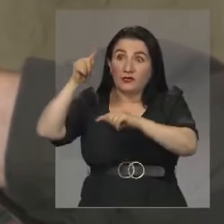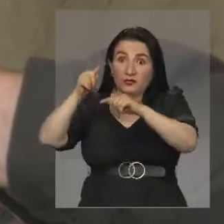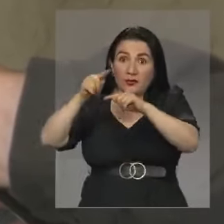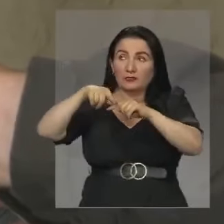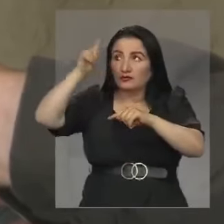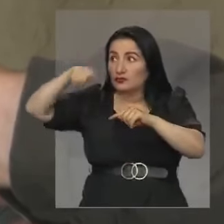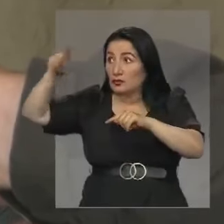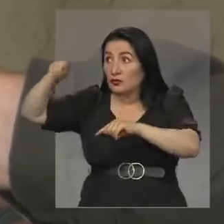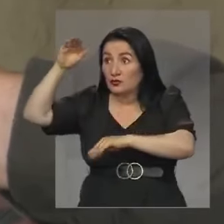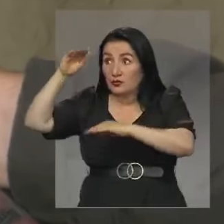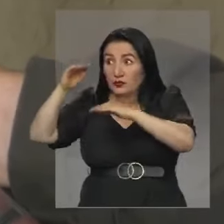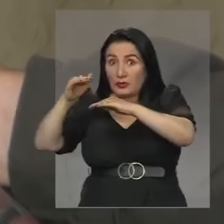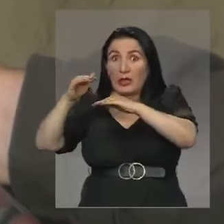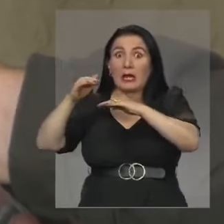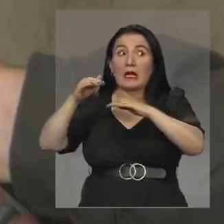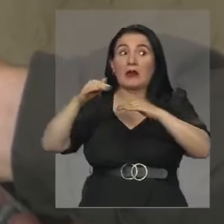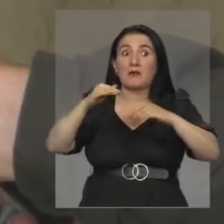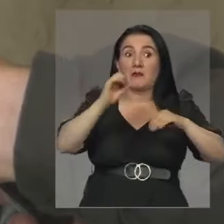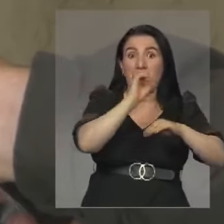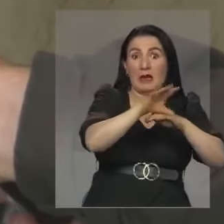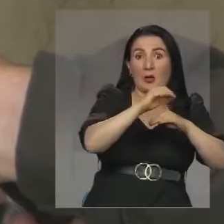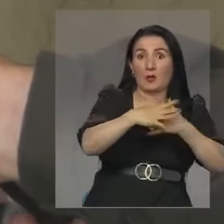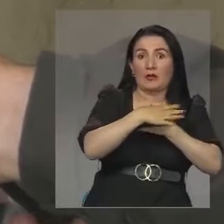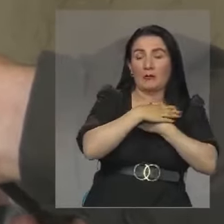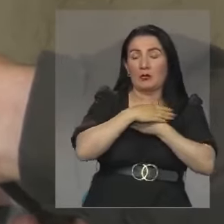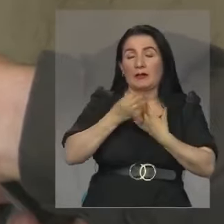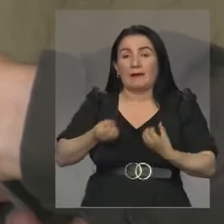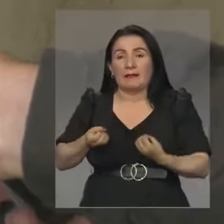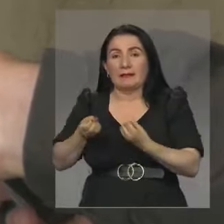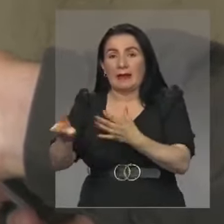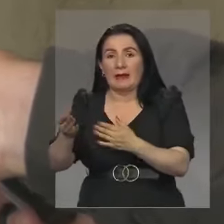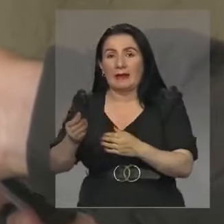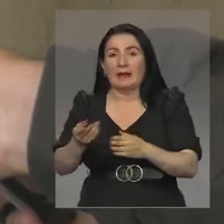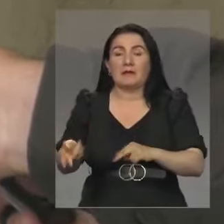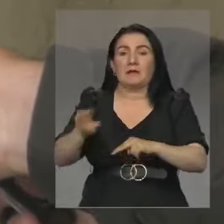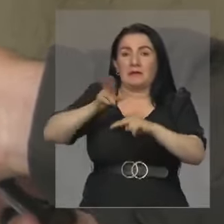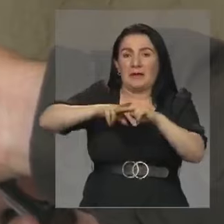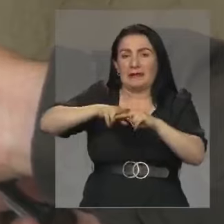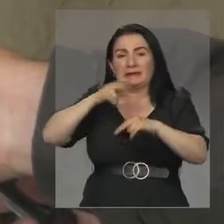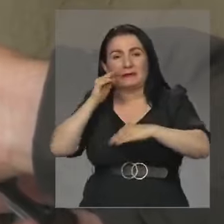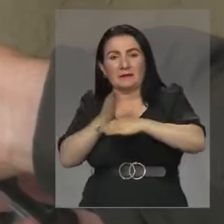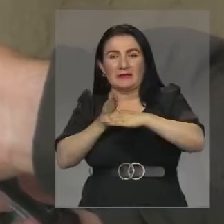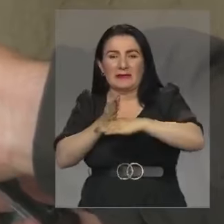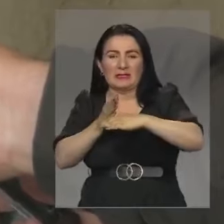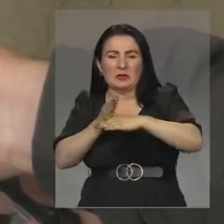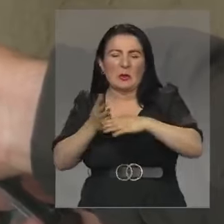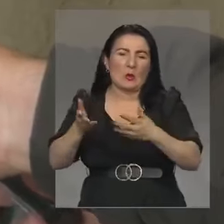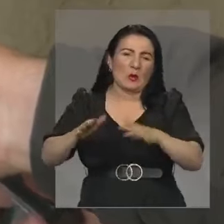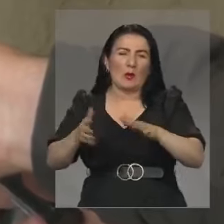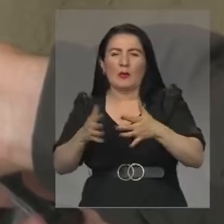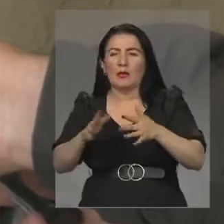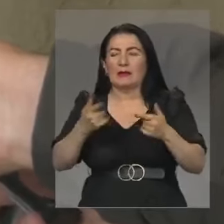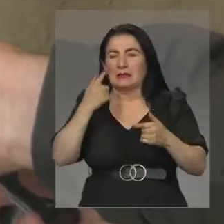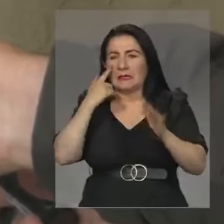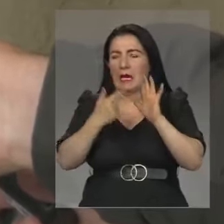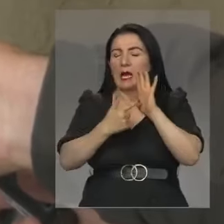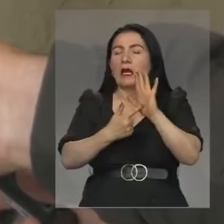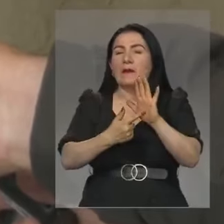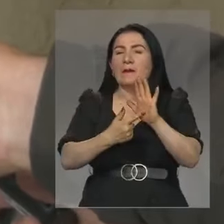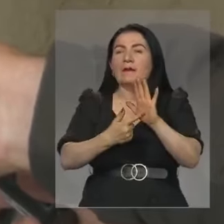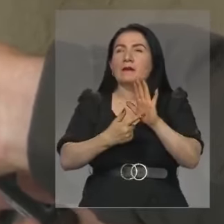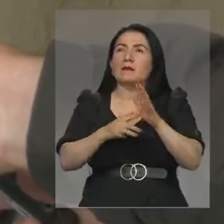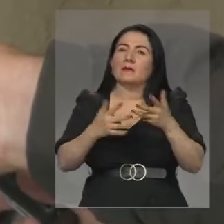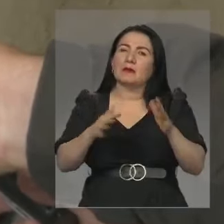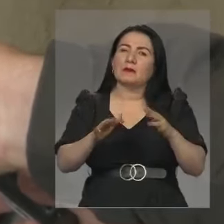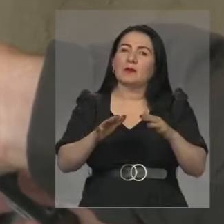una intención decidida del Banco de la República de ceder en la tasa de intermediación, que se está reflejando ya en